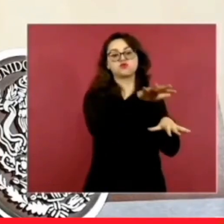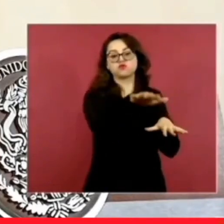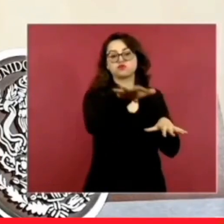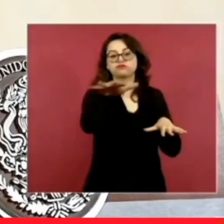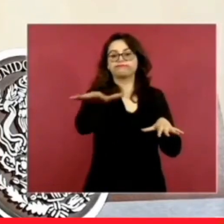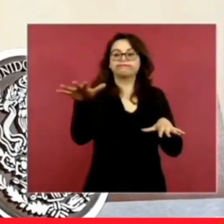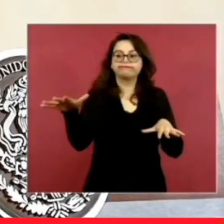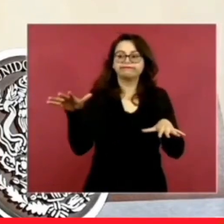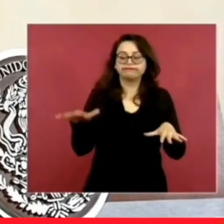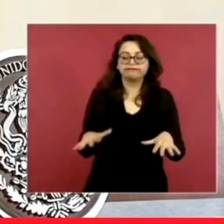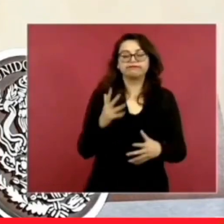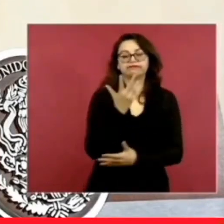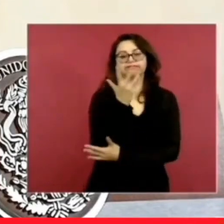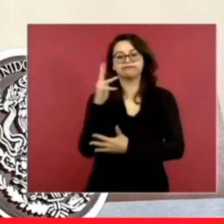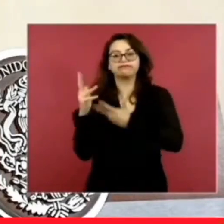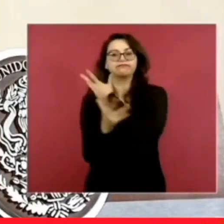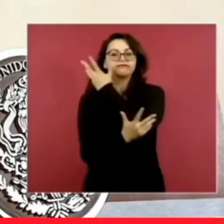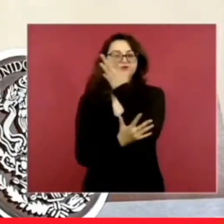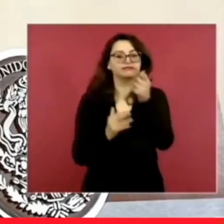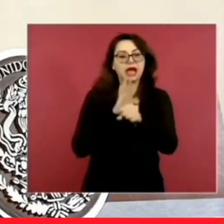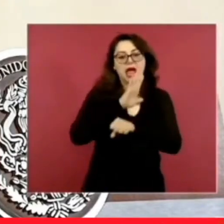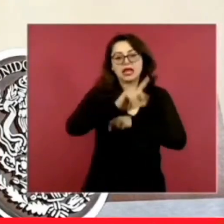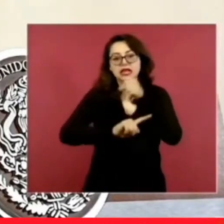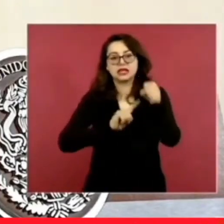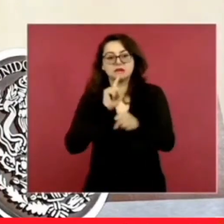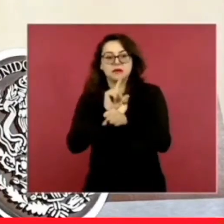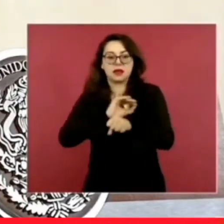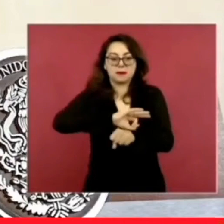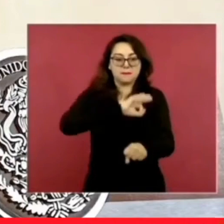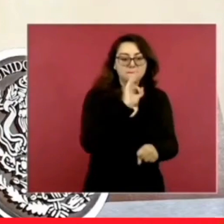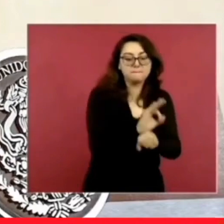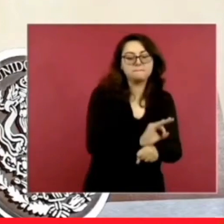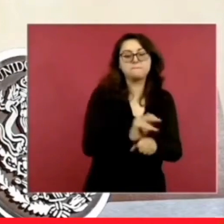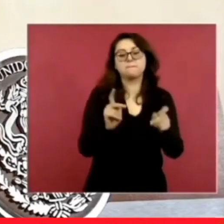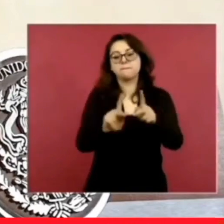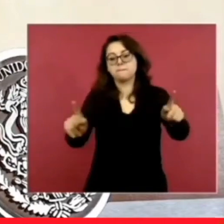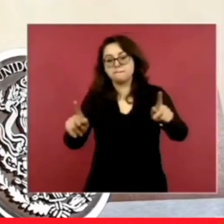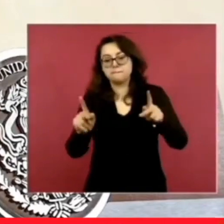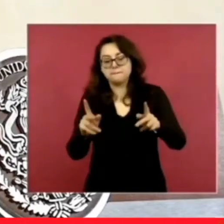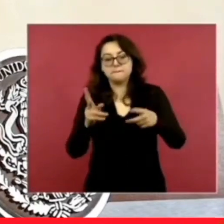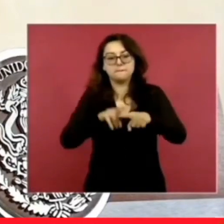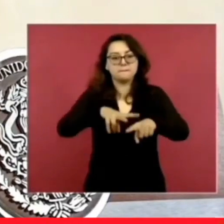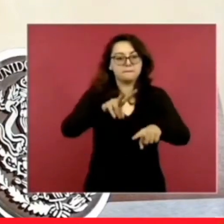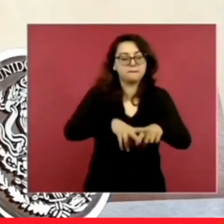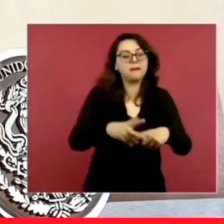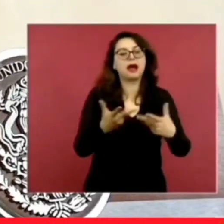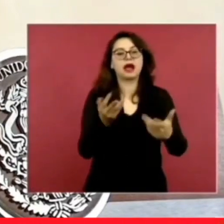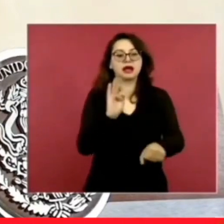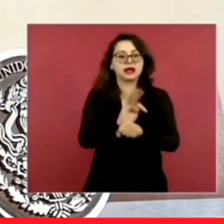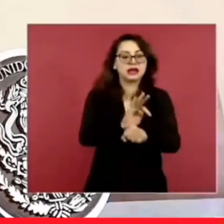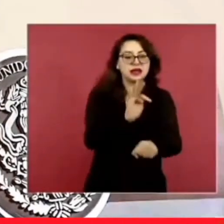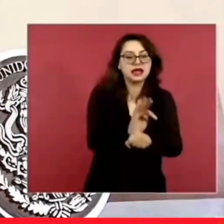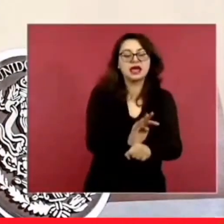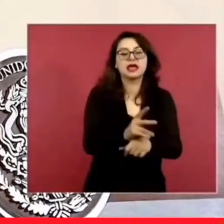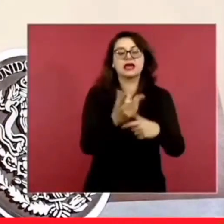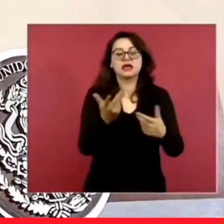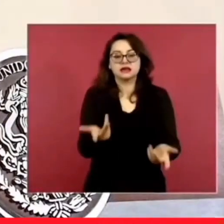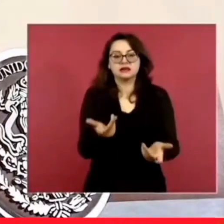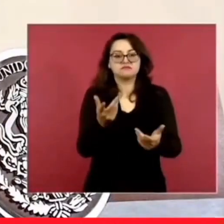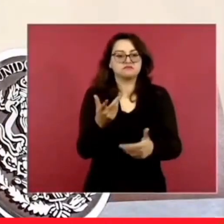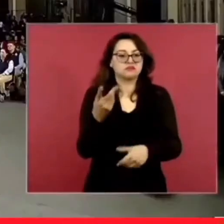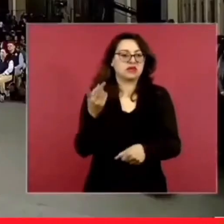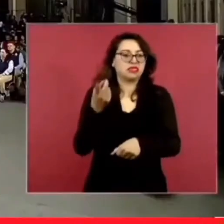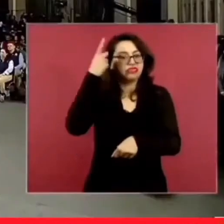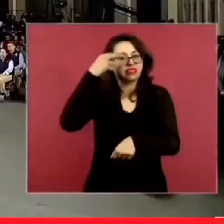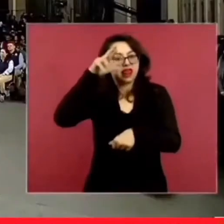las diferentes áreas naturales protegidas, también con los guardaparques, subdirectores y oficinas centrales que